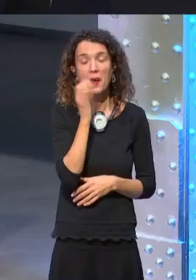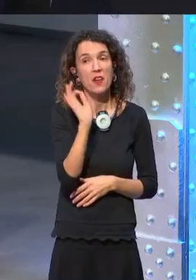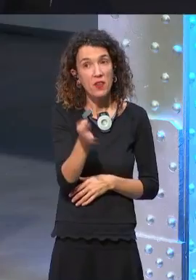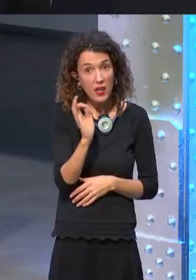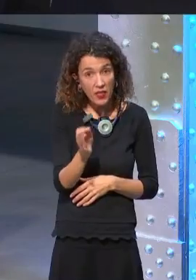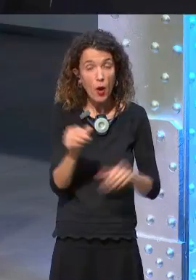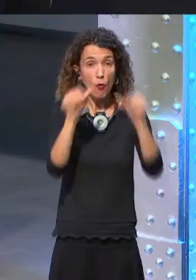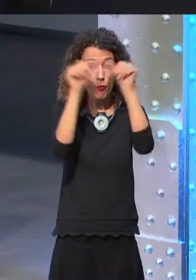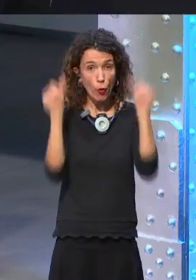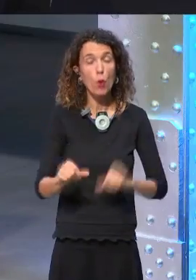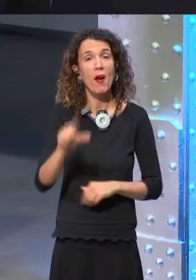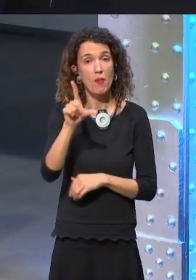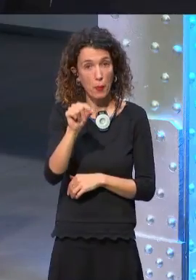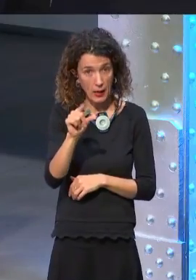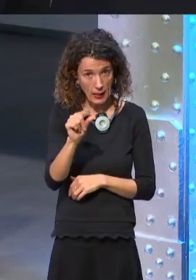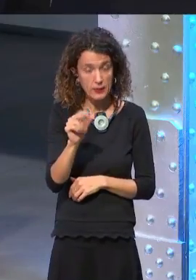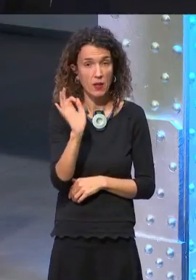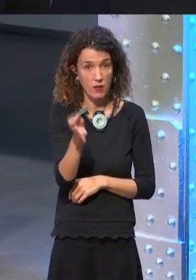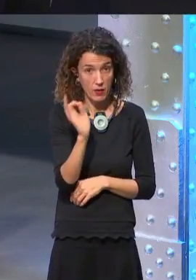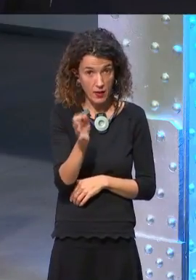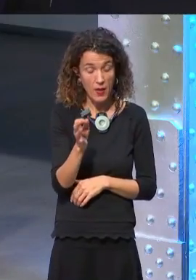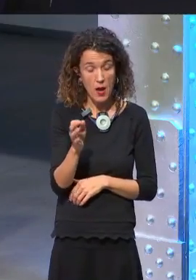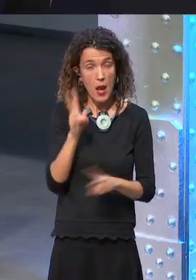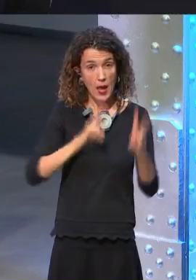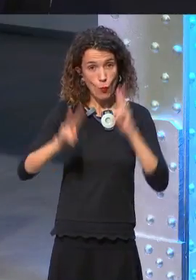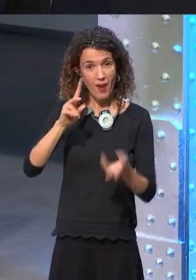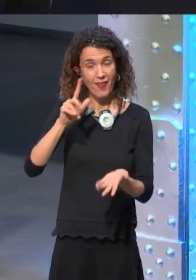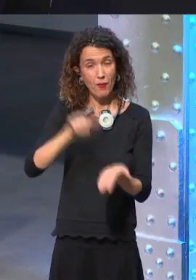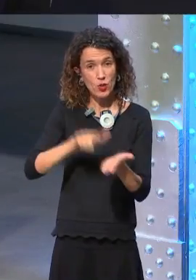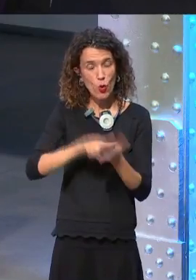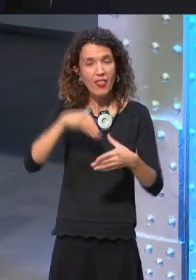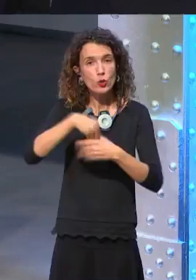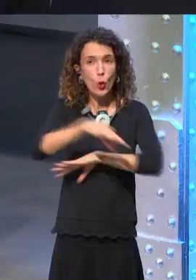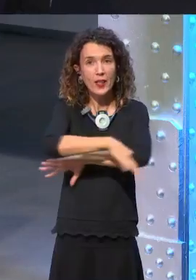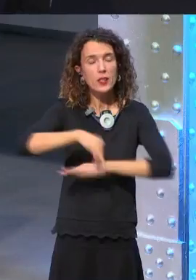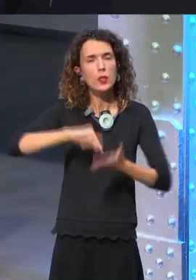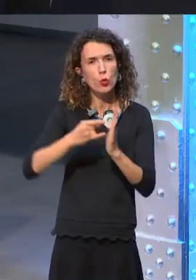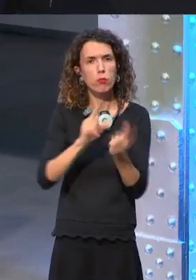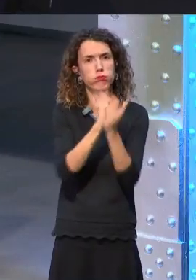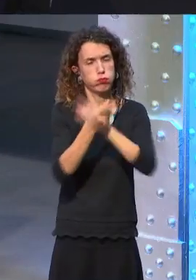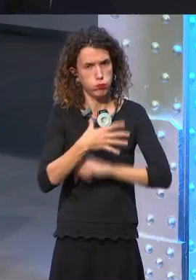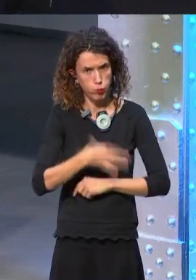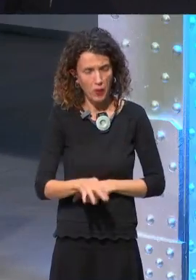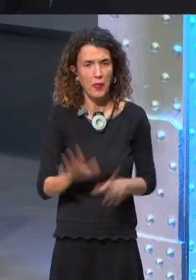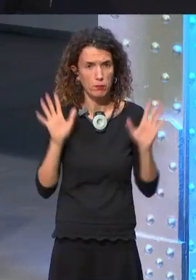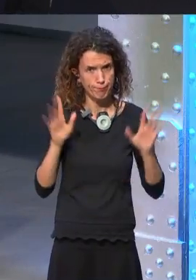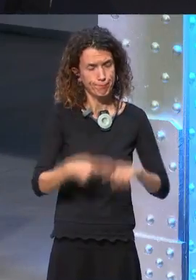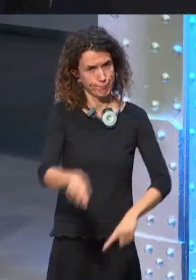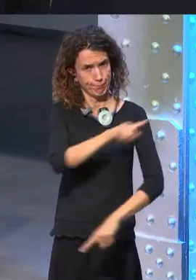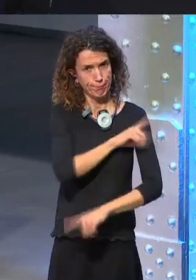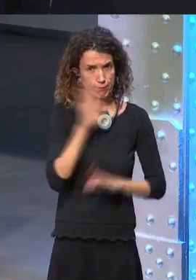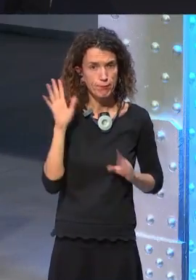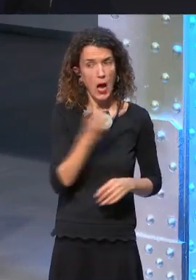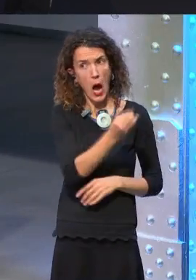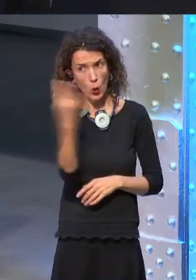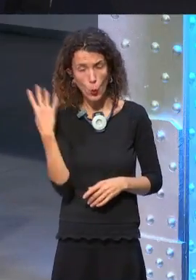Sí, la forma es barata y creo que el lenguaje visual de la arquitectura podría cambiar muy radicalmente